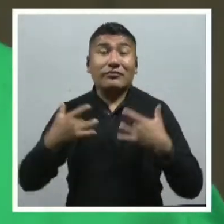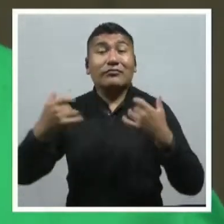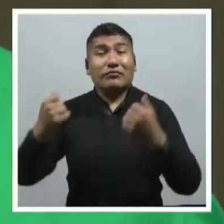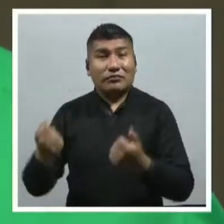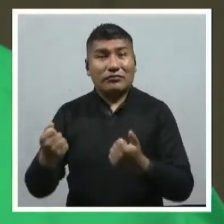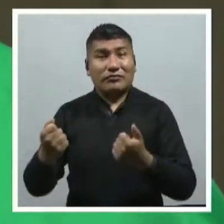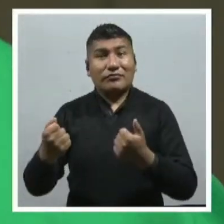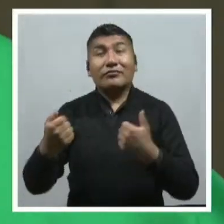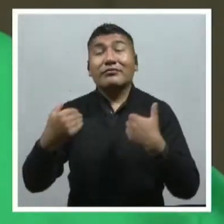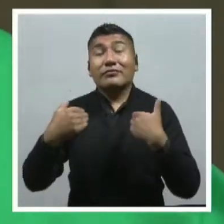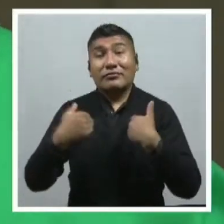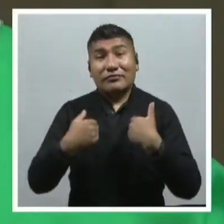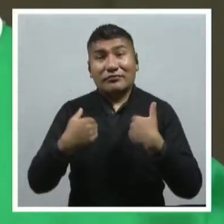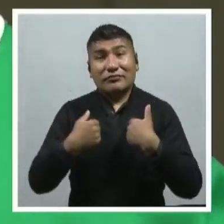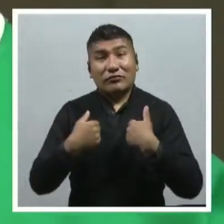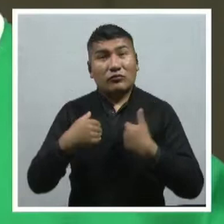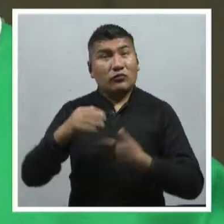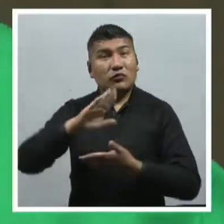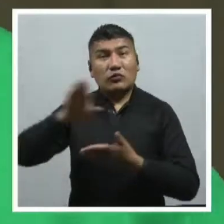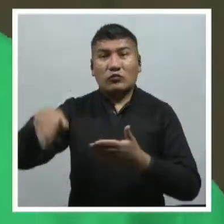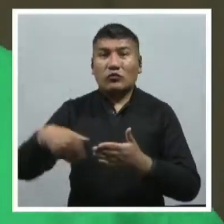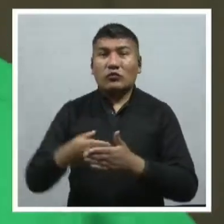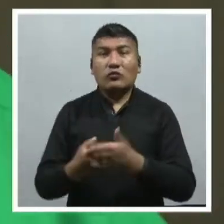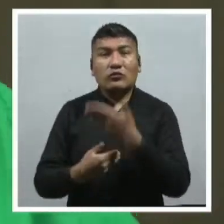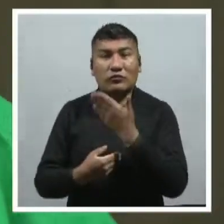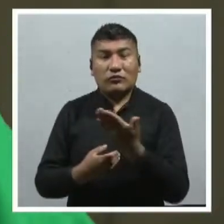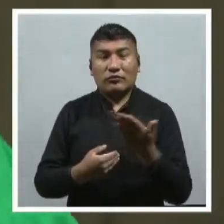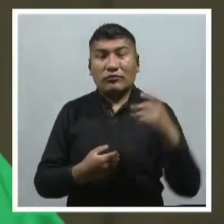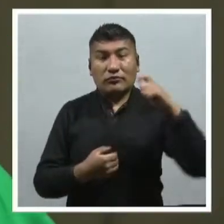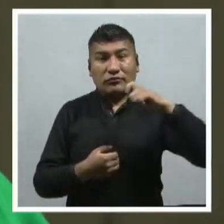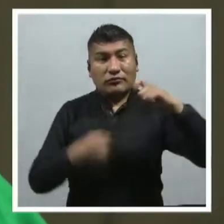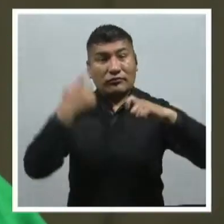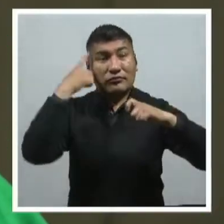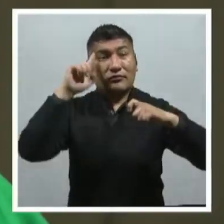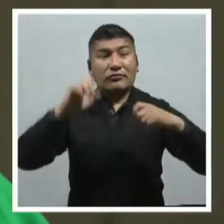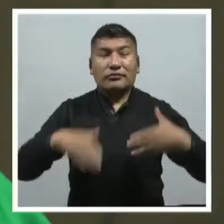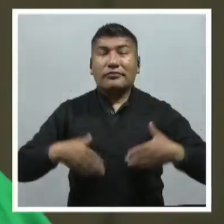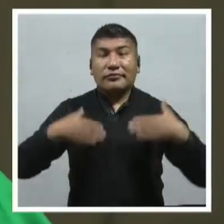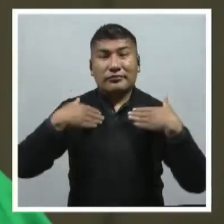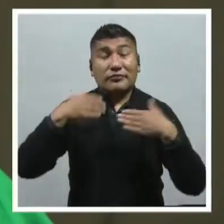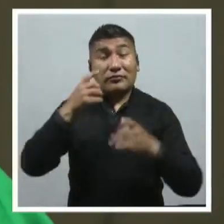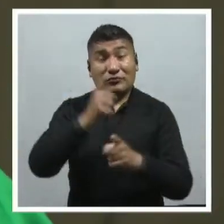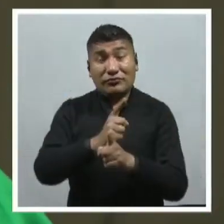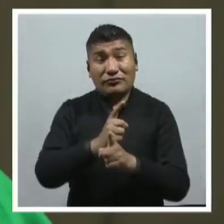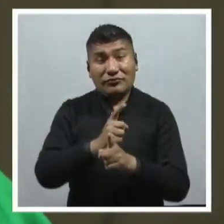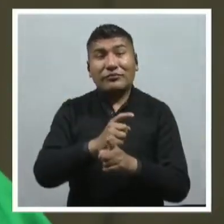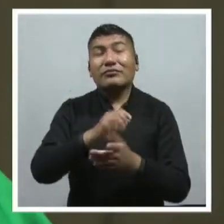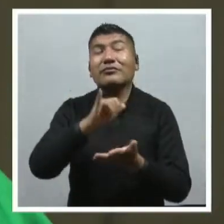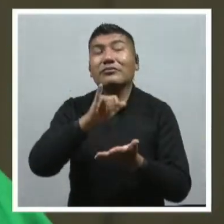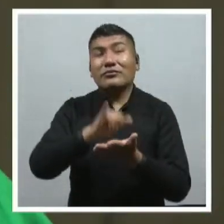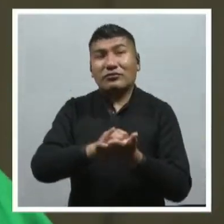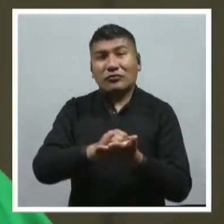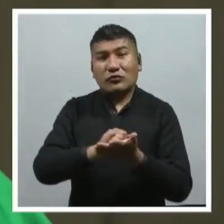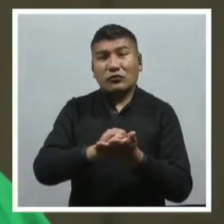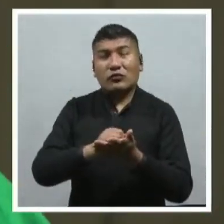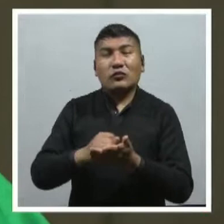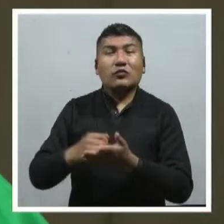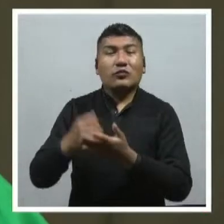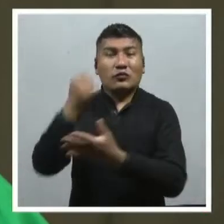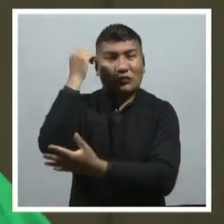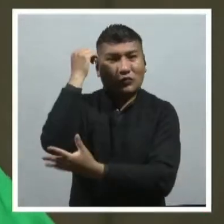tenemos, queridos hermanos, todo lo necesario para vivir dignamente. Eso se entiende por